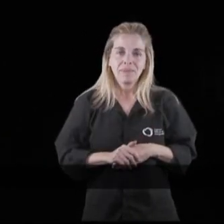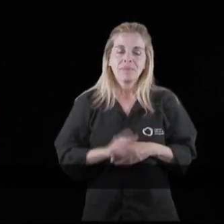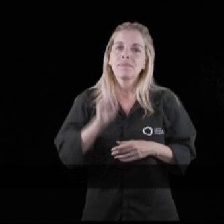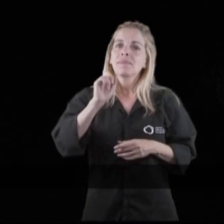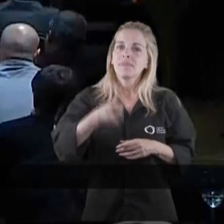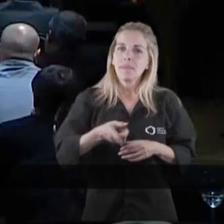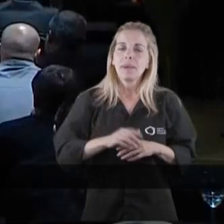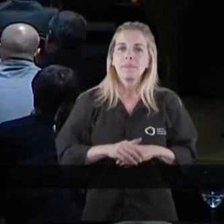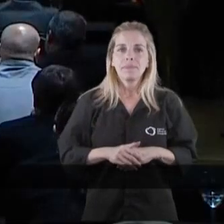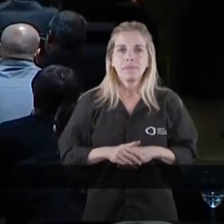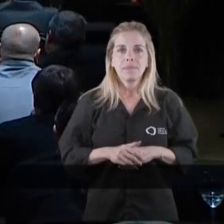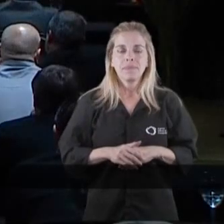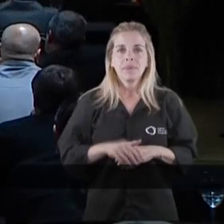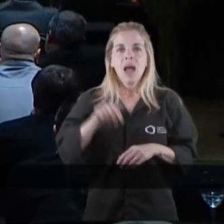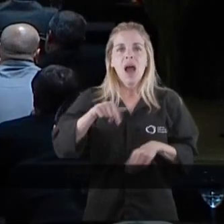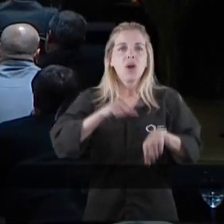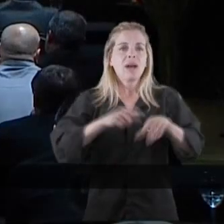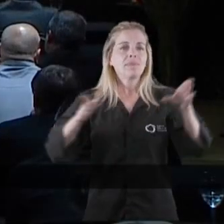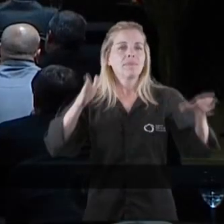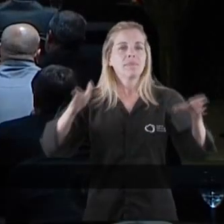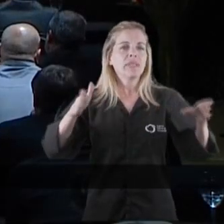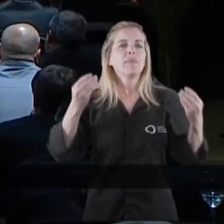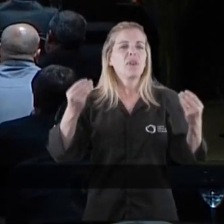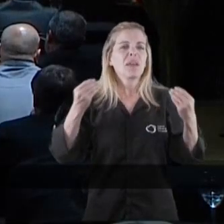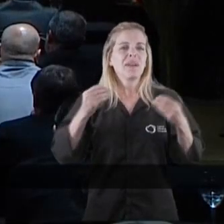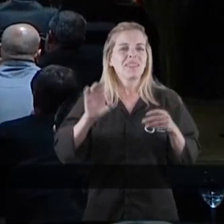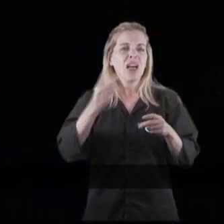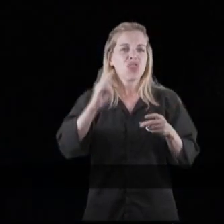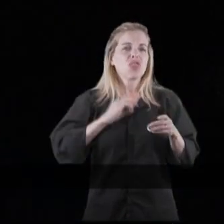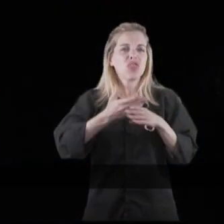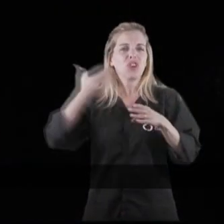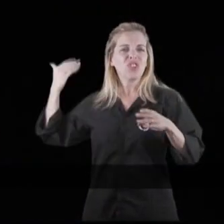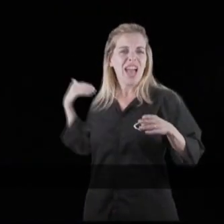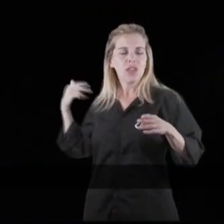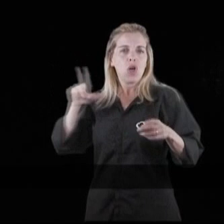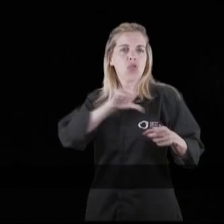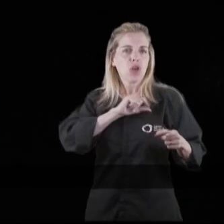Además, estamos en un tiempo donde después de tanto dolor, de